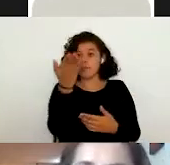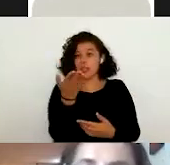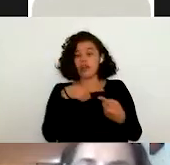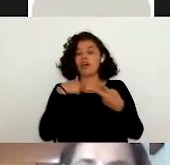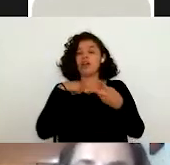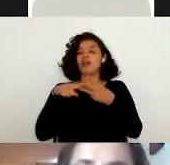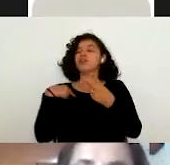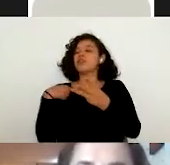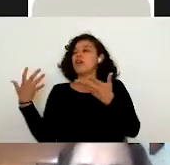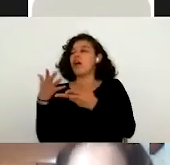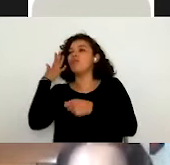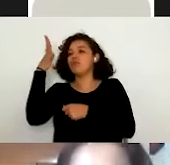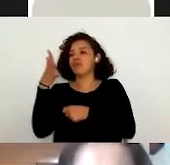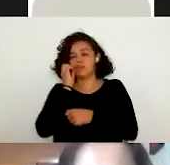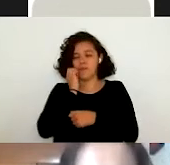implementar.